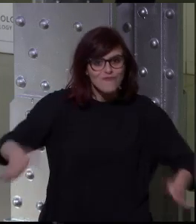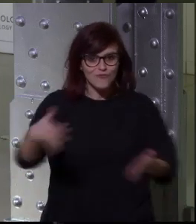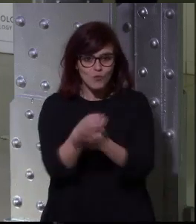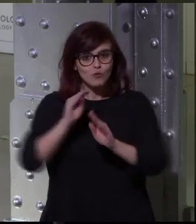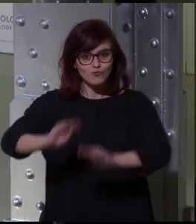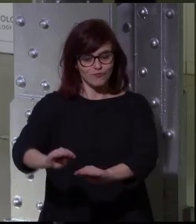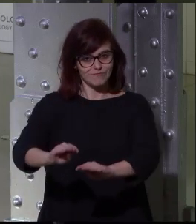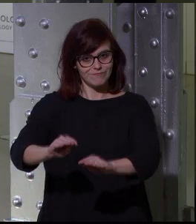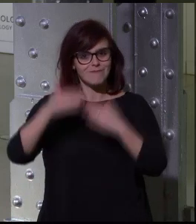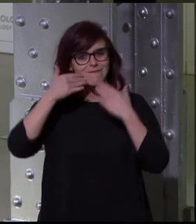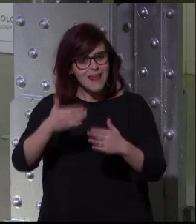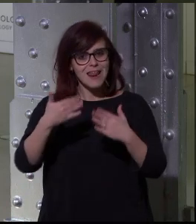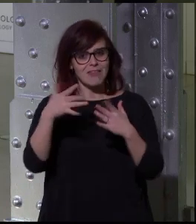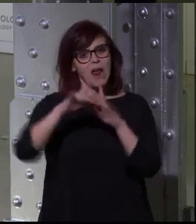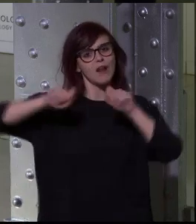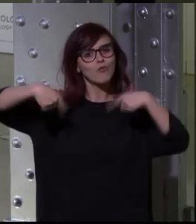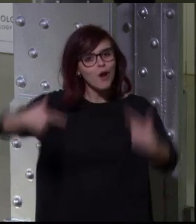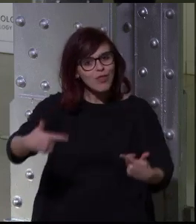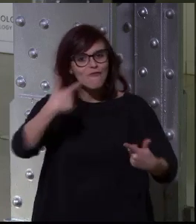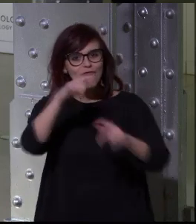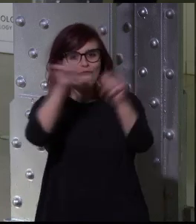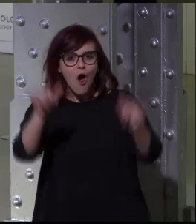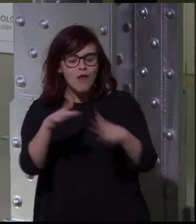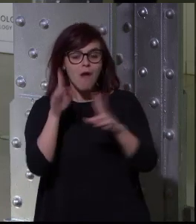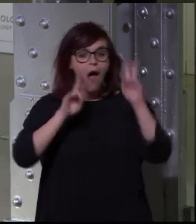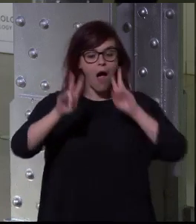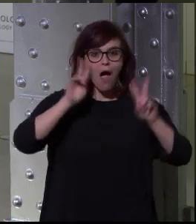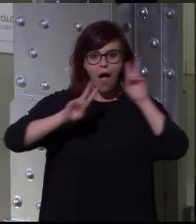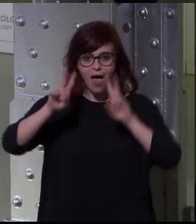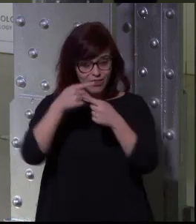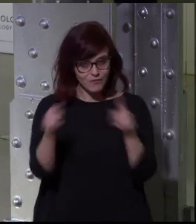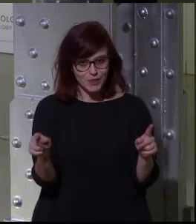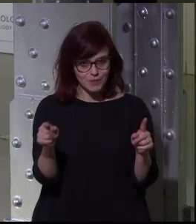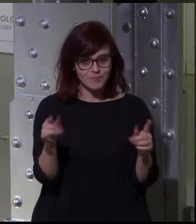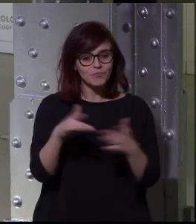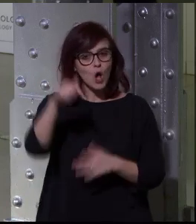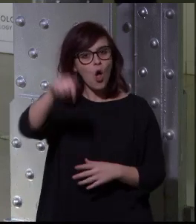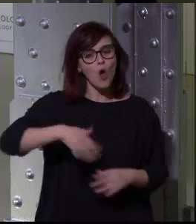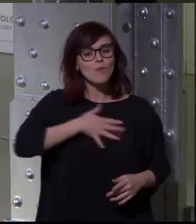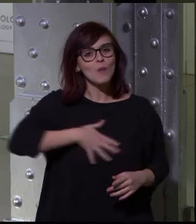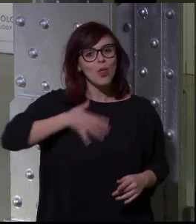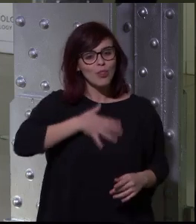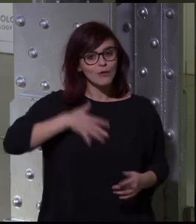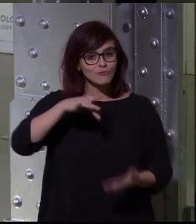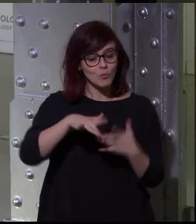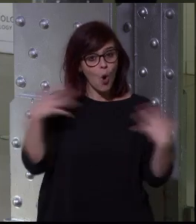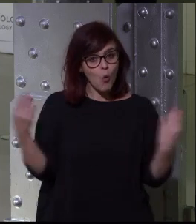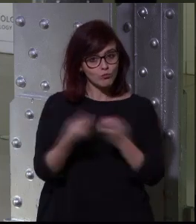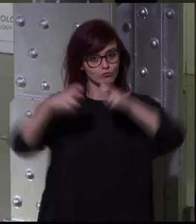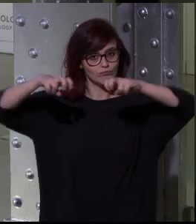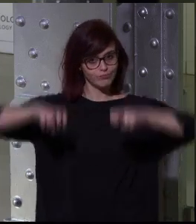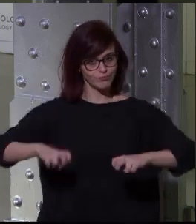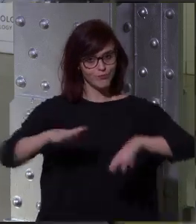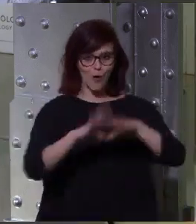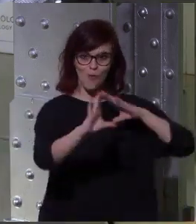me encuentro, viesen la naturaleza de una forma diferente, ¿no? Y hoy tengo el placer de estar junto a otro